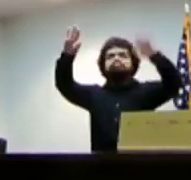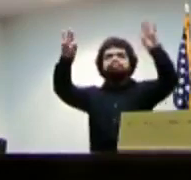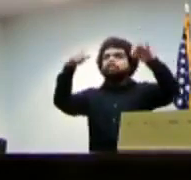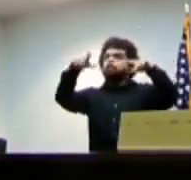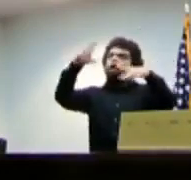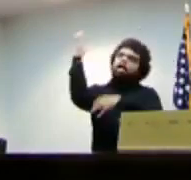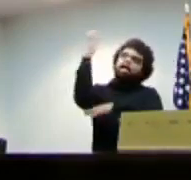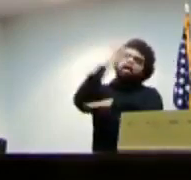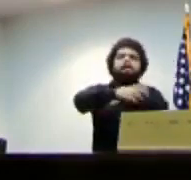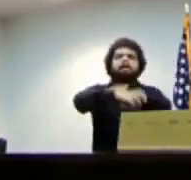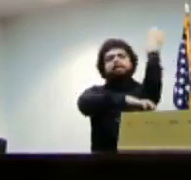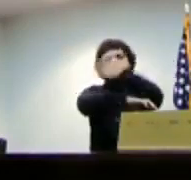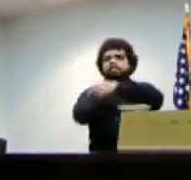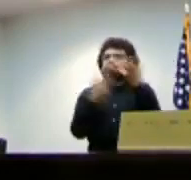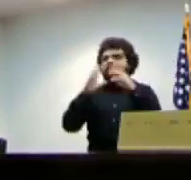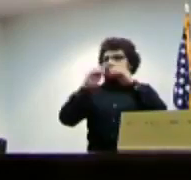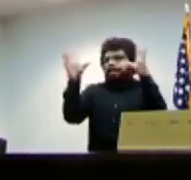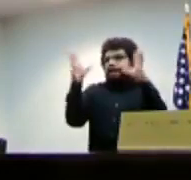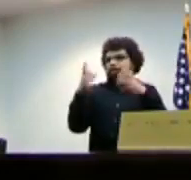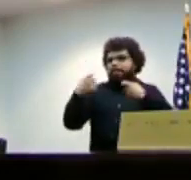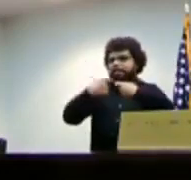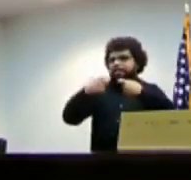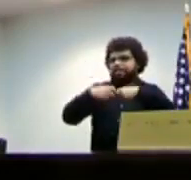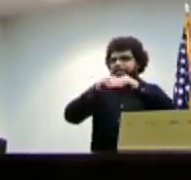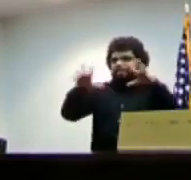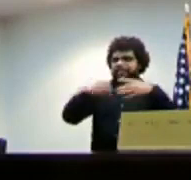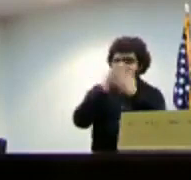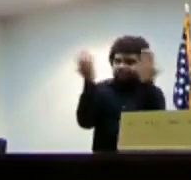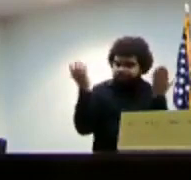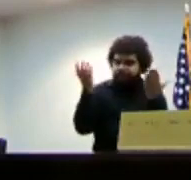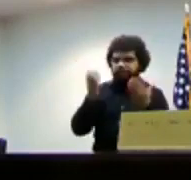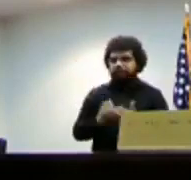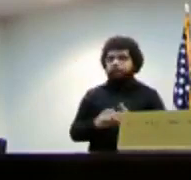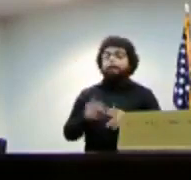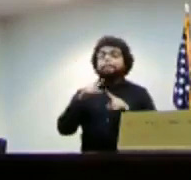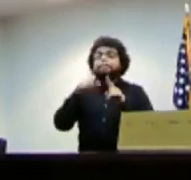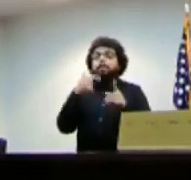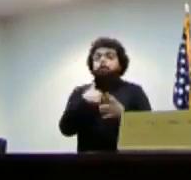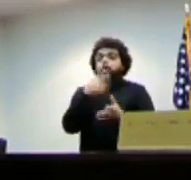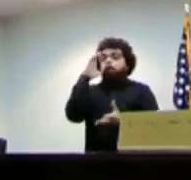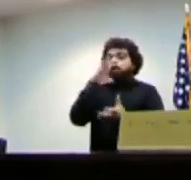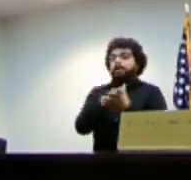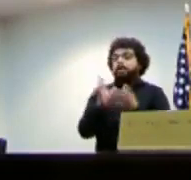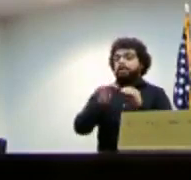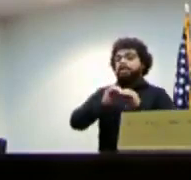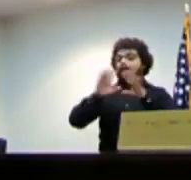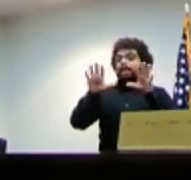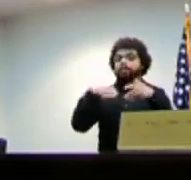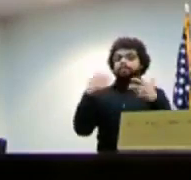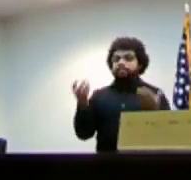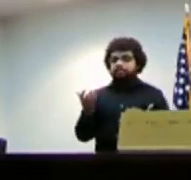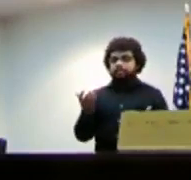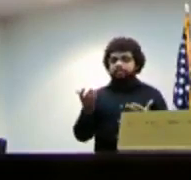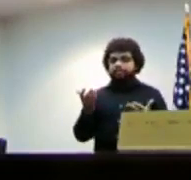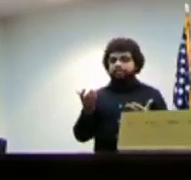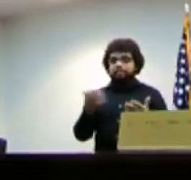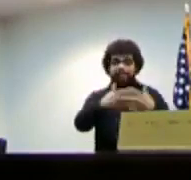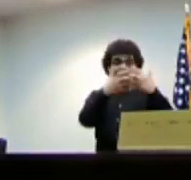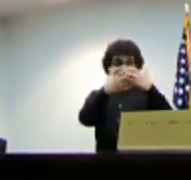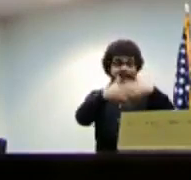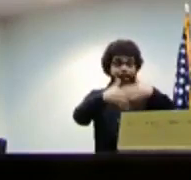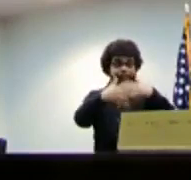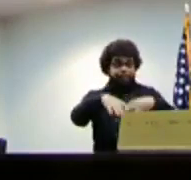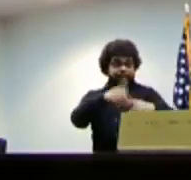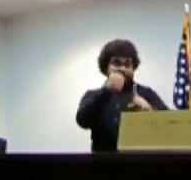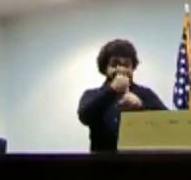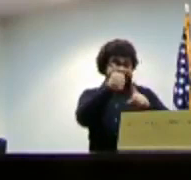Todo correcto, eso. Y operamos en manera de microgrid. Sí. Pero lo que quiero dejar claro para fines de récord aquí es que las plantas de generación no